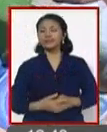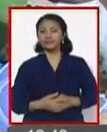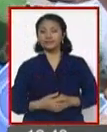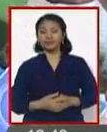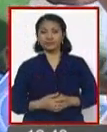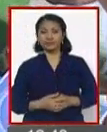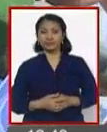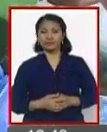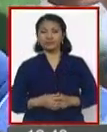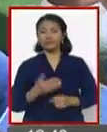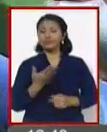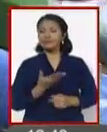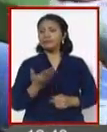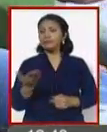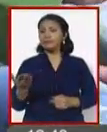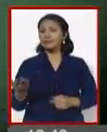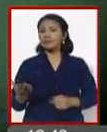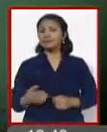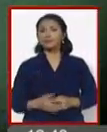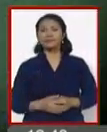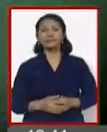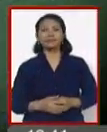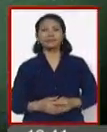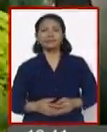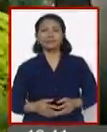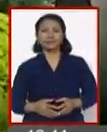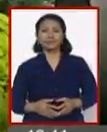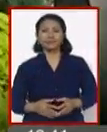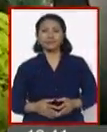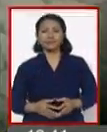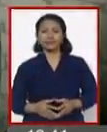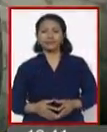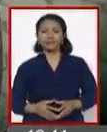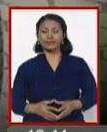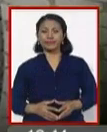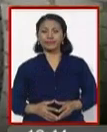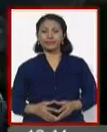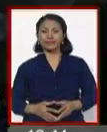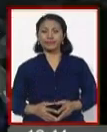que se trate de algún otro tipo, ¿no?